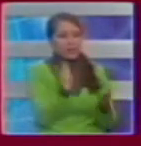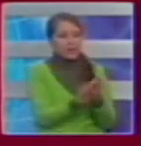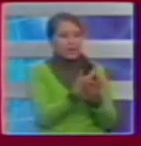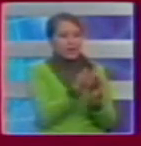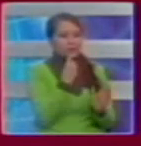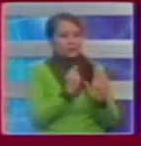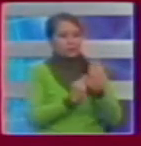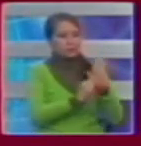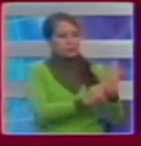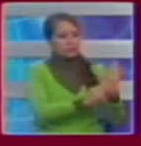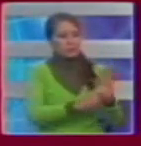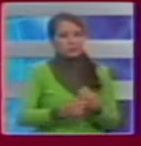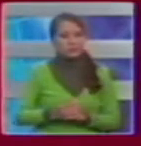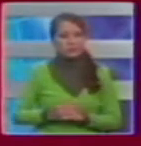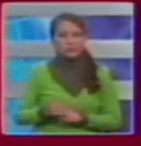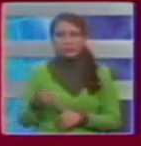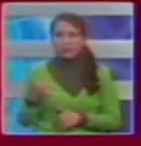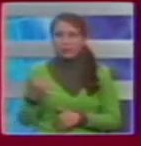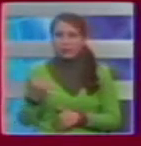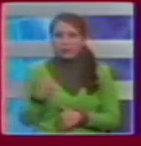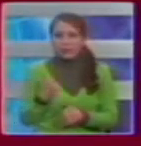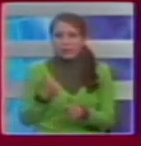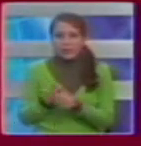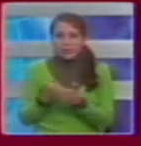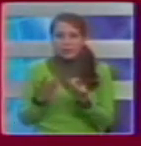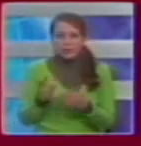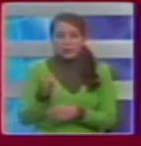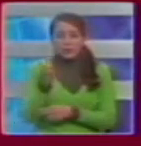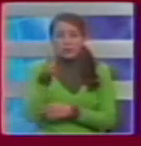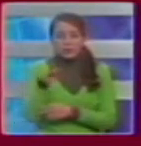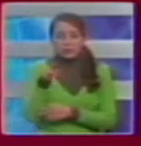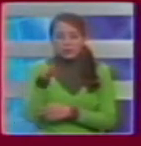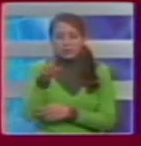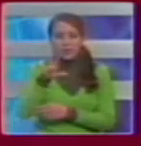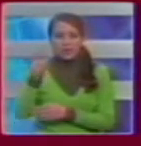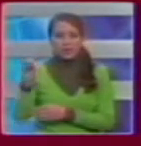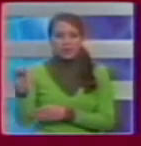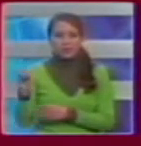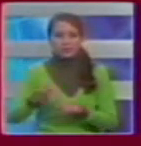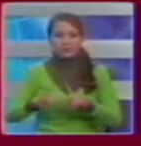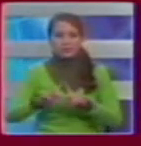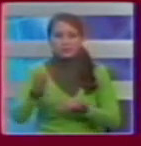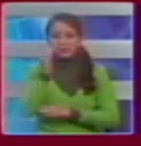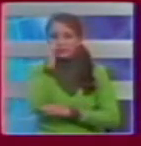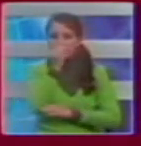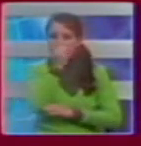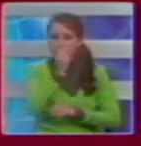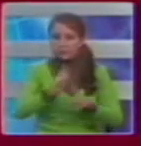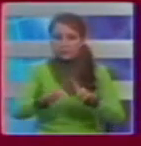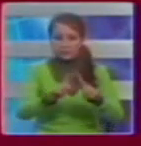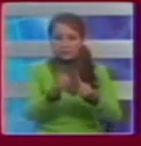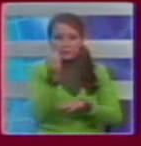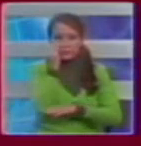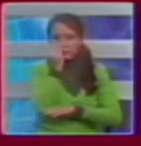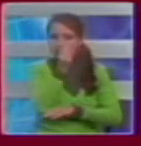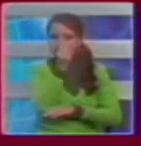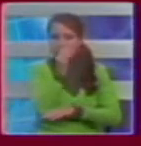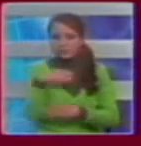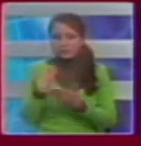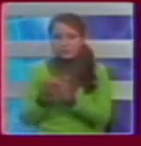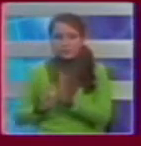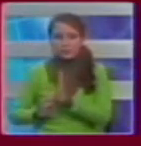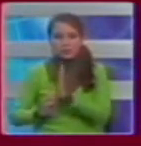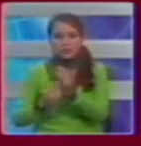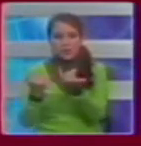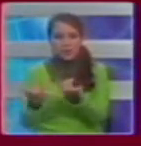esta exposición? Tenemos más o menos unas 2.500 especies, variedades de orquídeas que están en